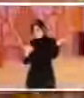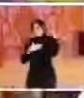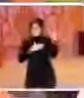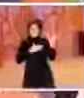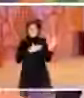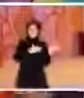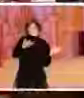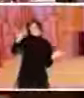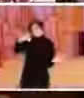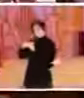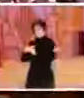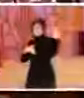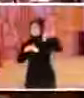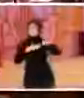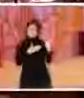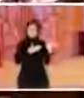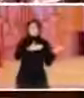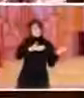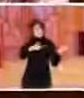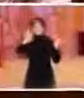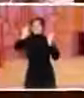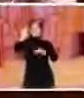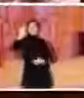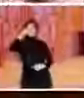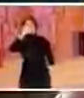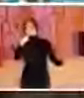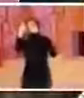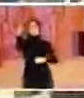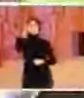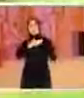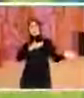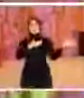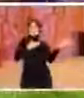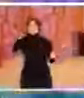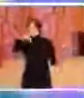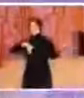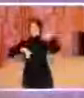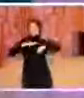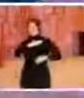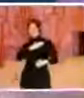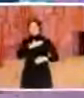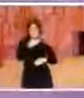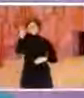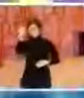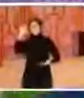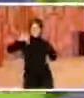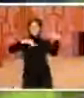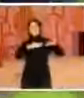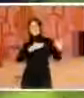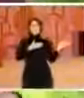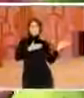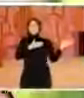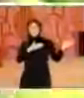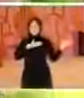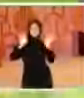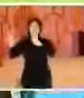vamos baila venga baila baila así yce baila vamos baila venga